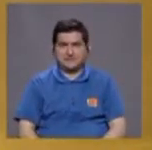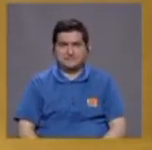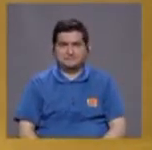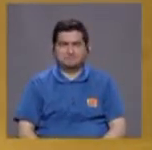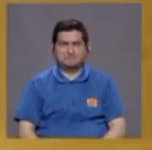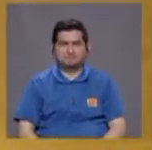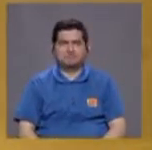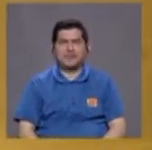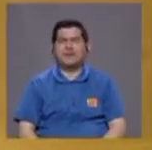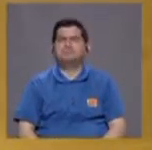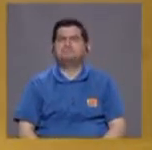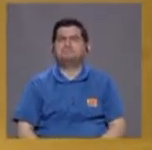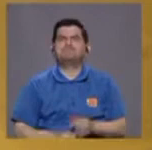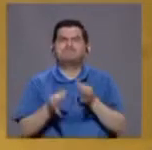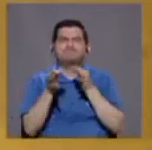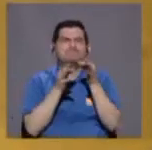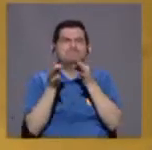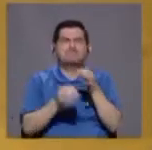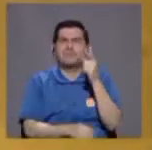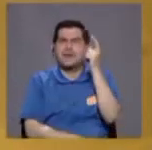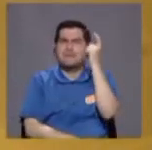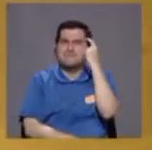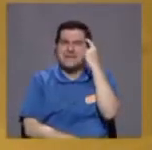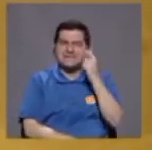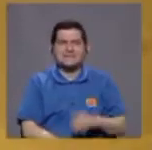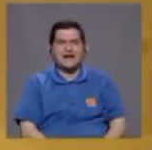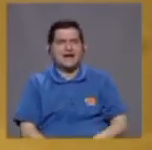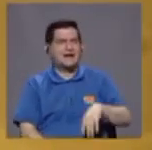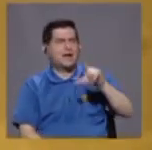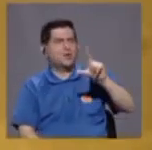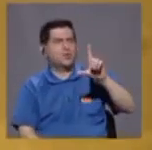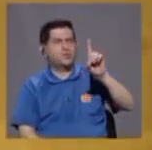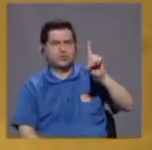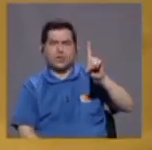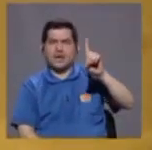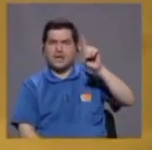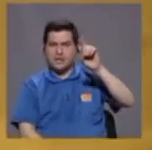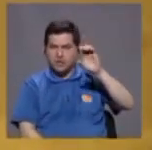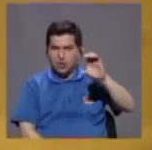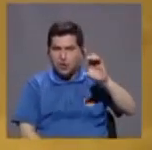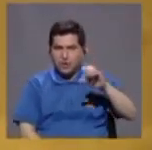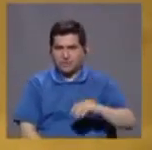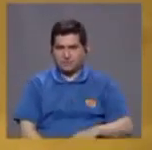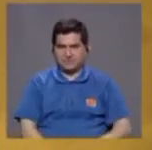reflexionar sobre qué pudiera pensar Luis Donaldo del